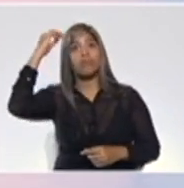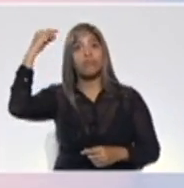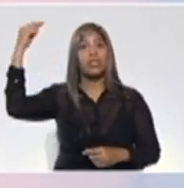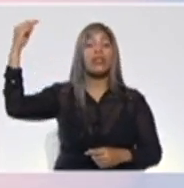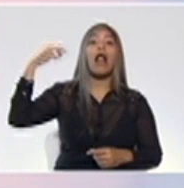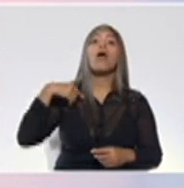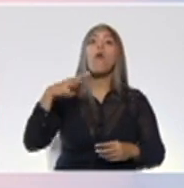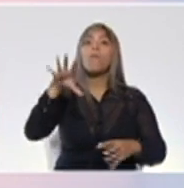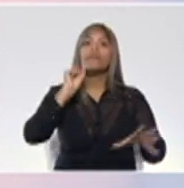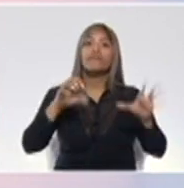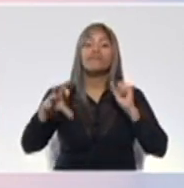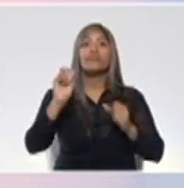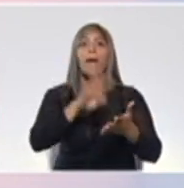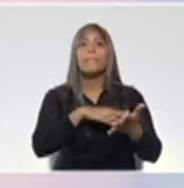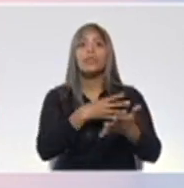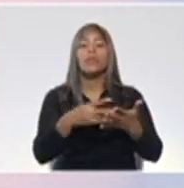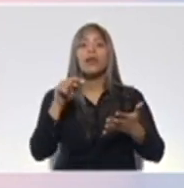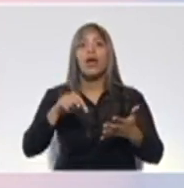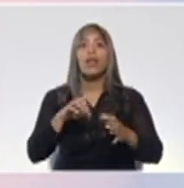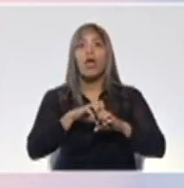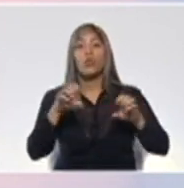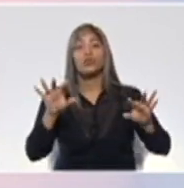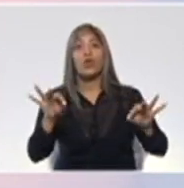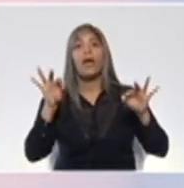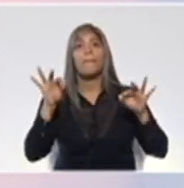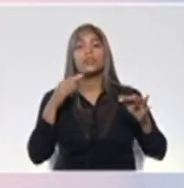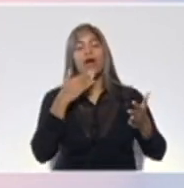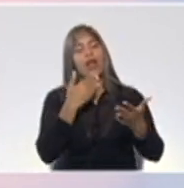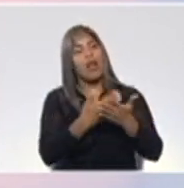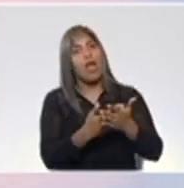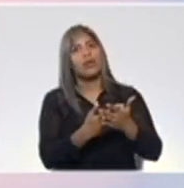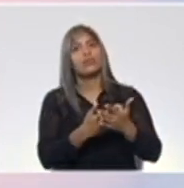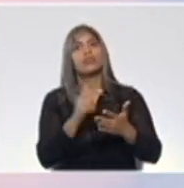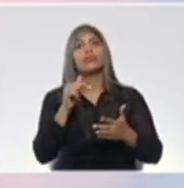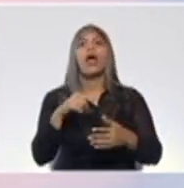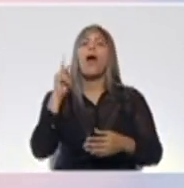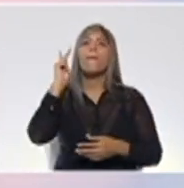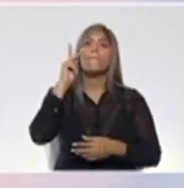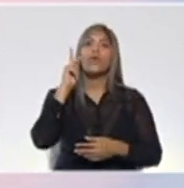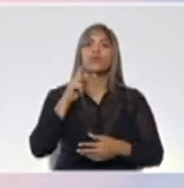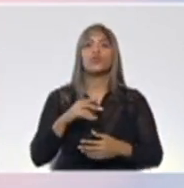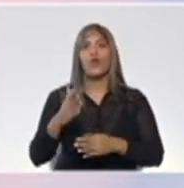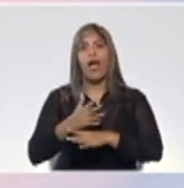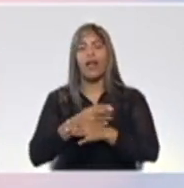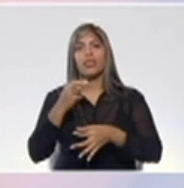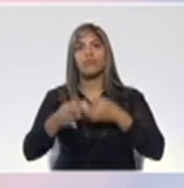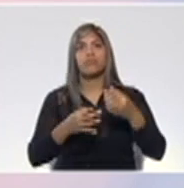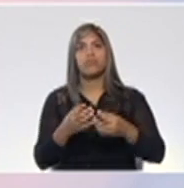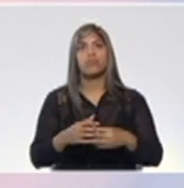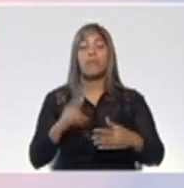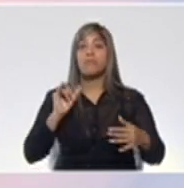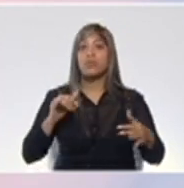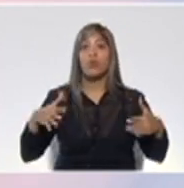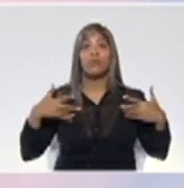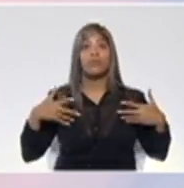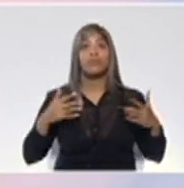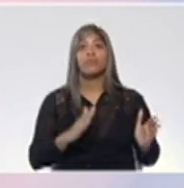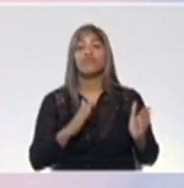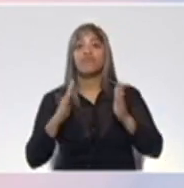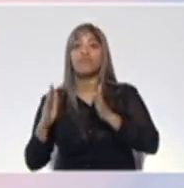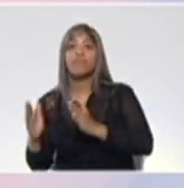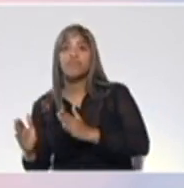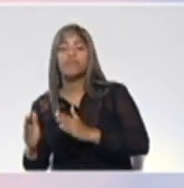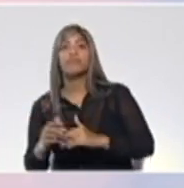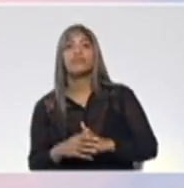matemáticos que hoy entendimos en la modalidad de educación especial gracias a nuestra querida profesora. Y así con ese entusiasmo vamos a avanzar esta